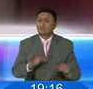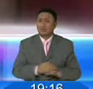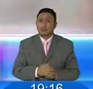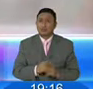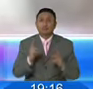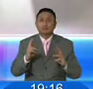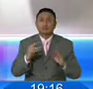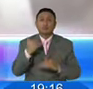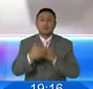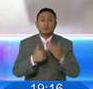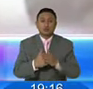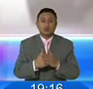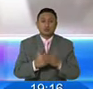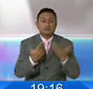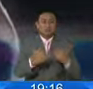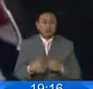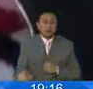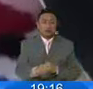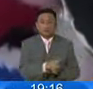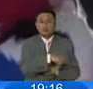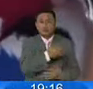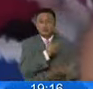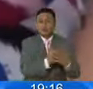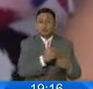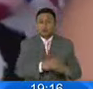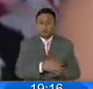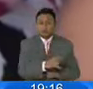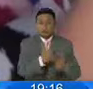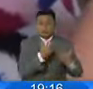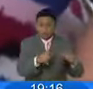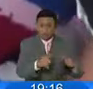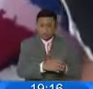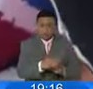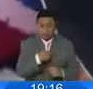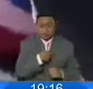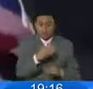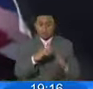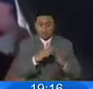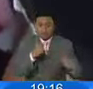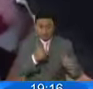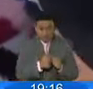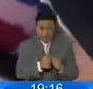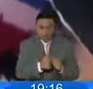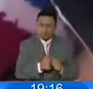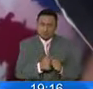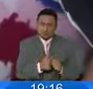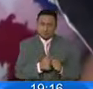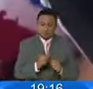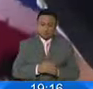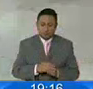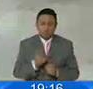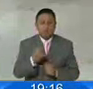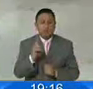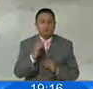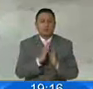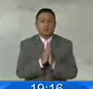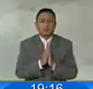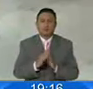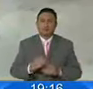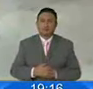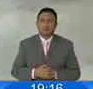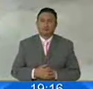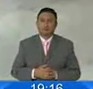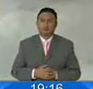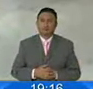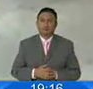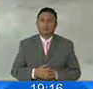proceso continúe y su victimario sea castigado. Algún día llega a salir que no se acerca a la casa. Eso es lo único que pido. Con cámaras de Eduardo